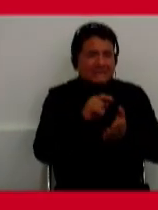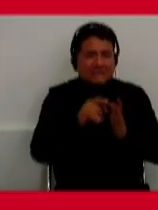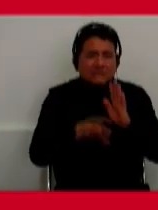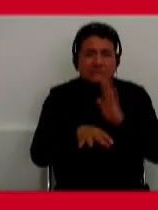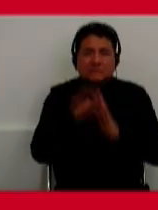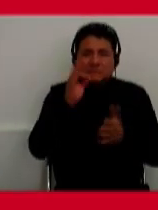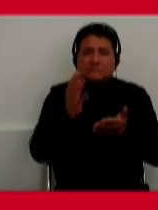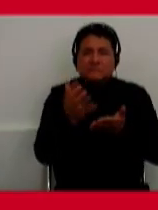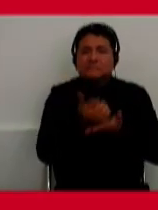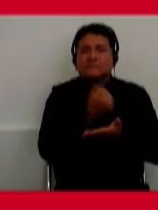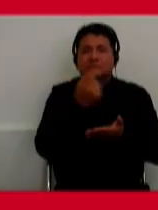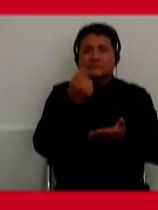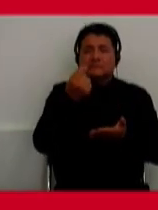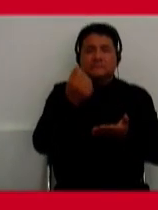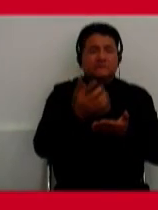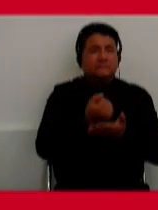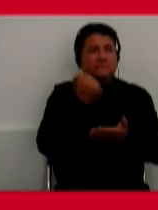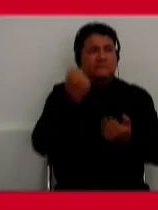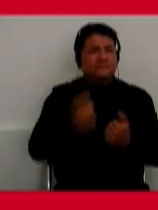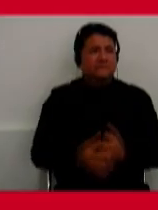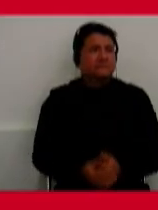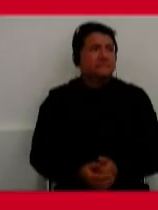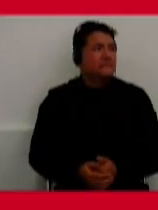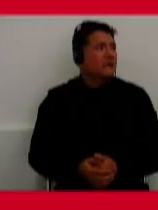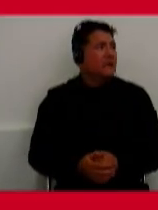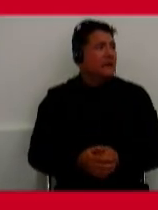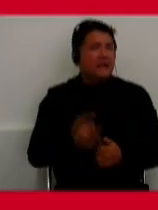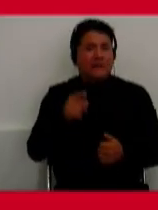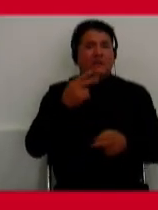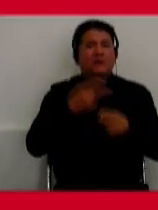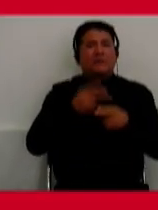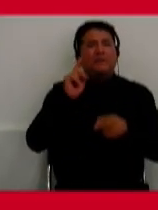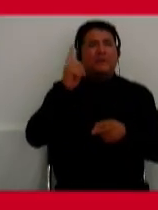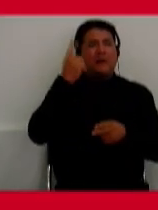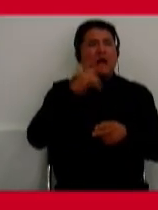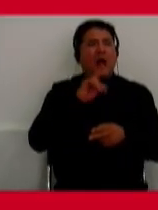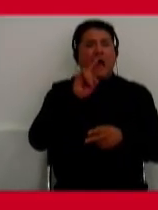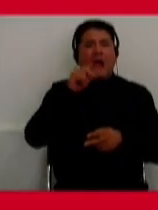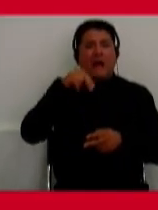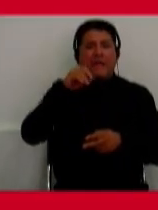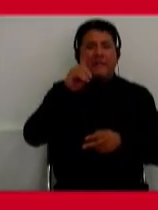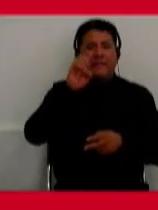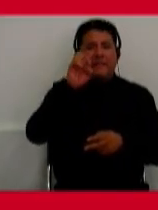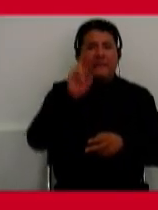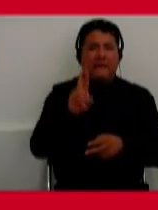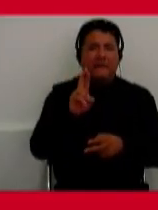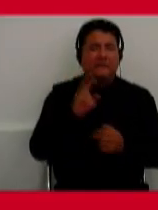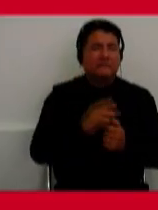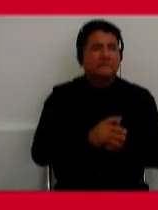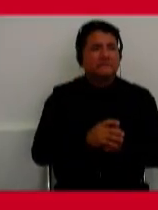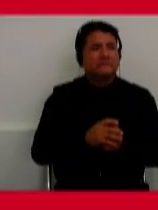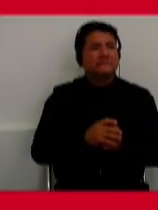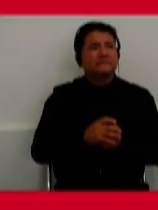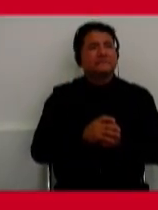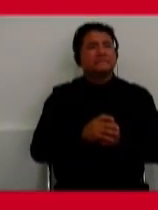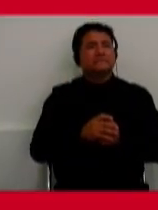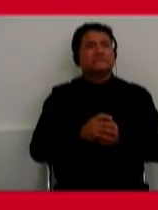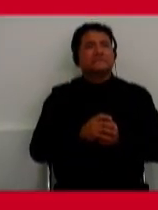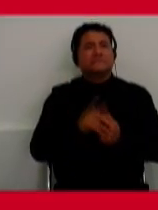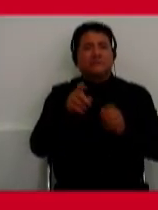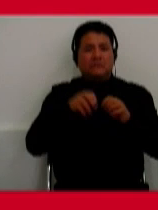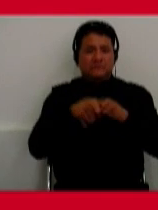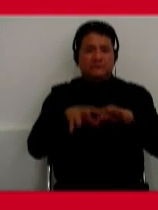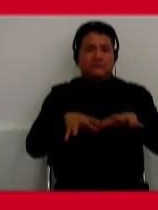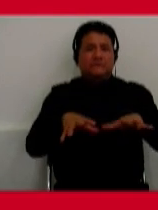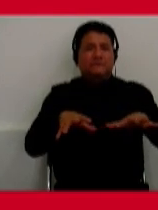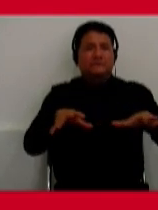vendría a ser el underhand, ¿no? El primer under. Vemos que la producción es exponencial, esto debido a